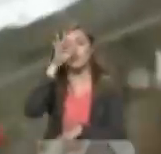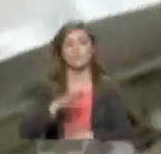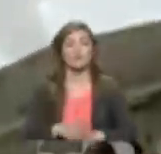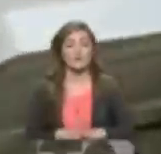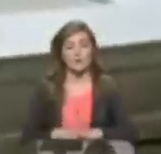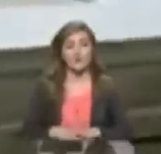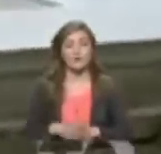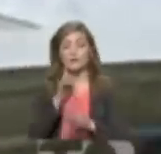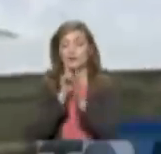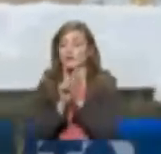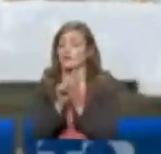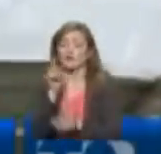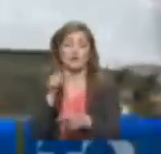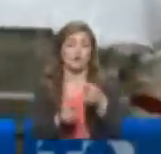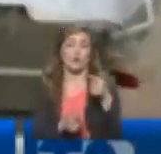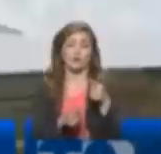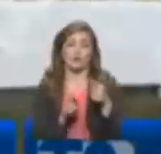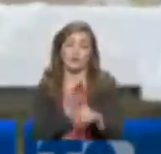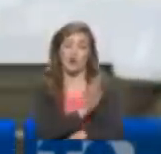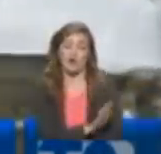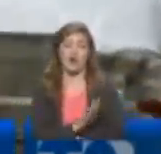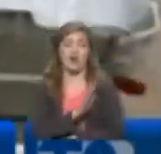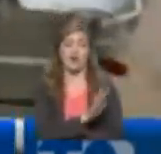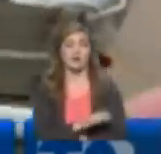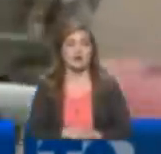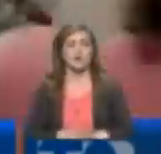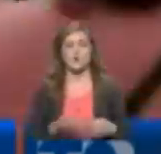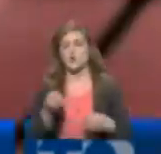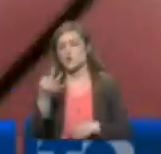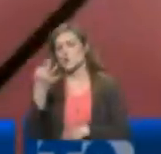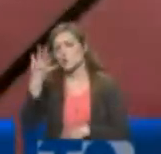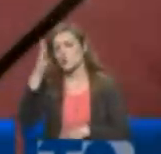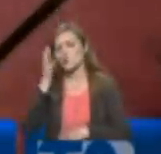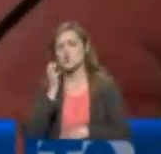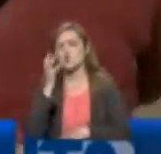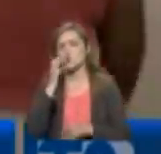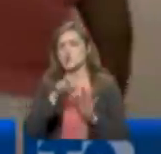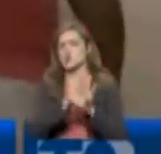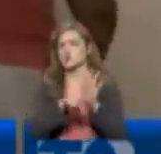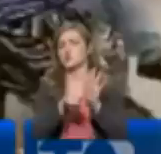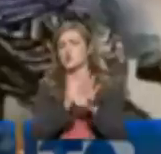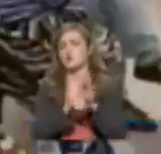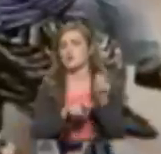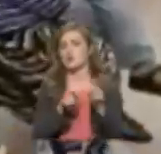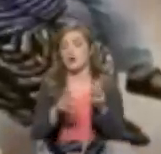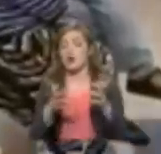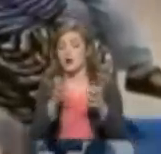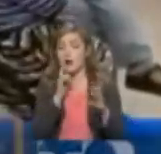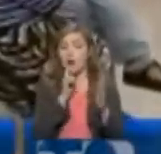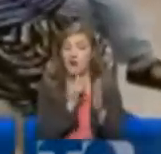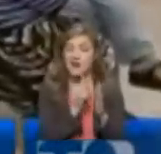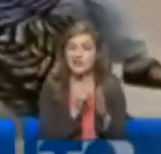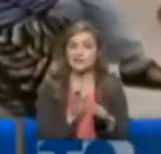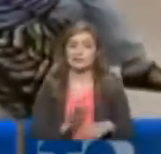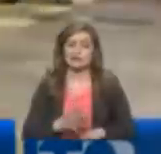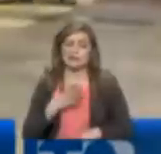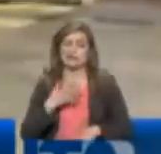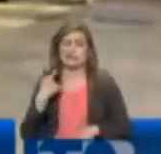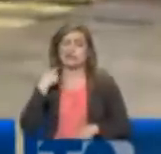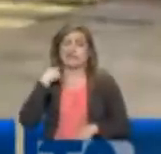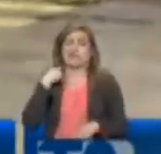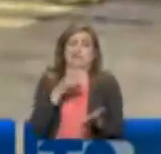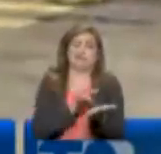tienen denunciar por las represalias casos hay muchos lamentablemente nadie quiere evidenciar por no comprometerse